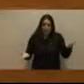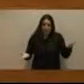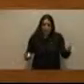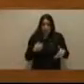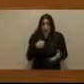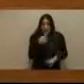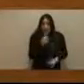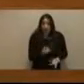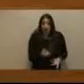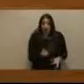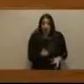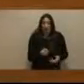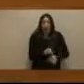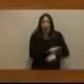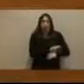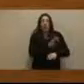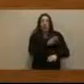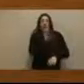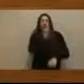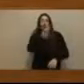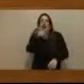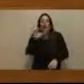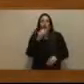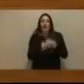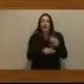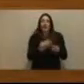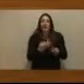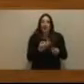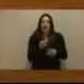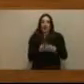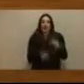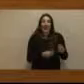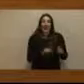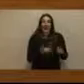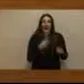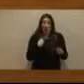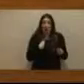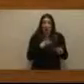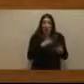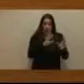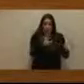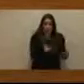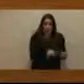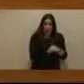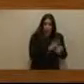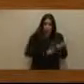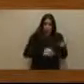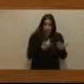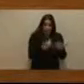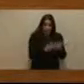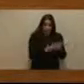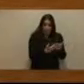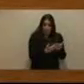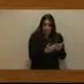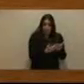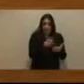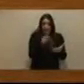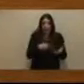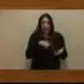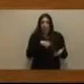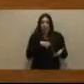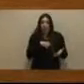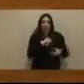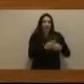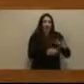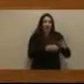decir, lo que hizo el consejero señor Torre. No hizo nada de lo que decían estas conclusiones y lo que pedían los funcionarios, sino que remitió el informe